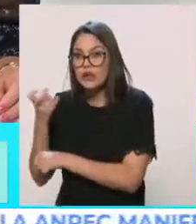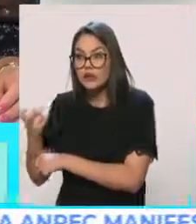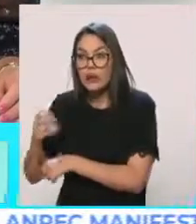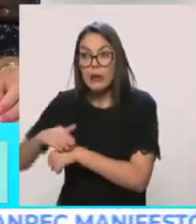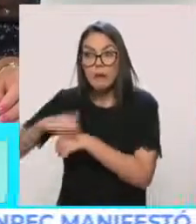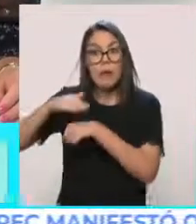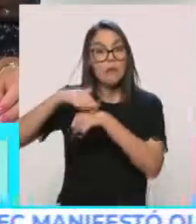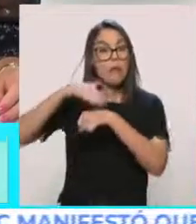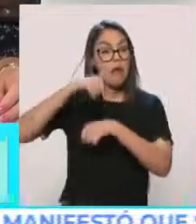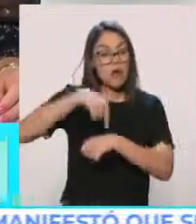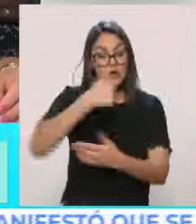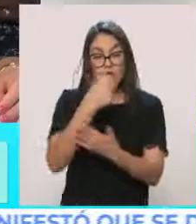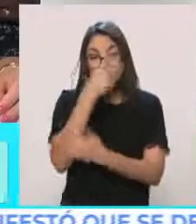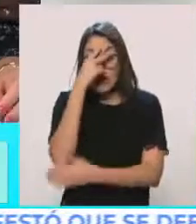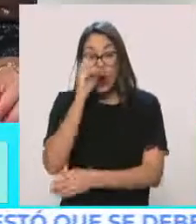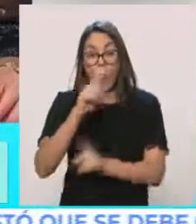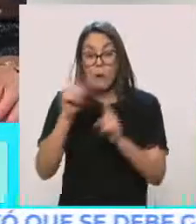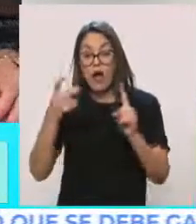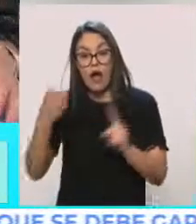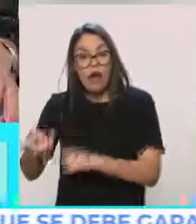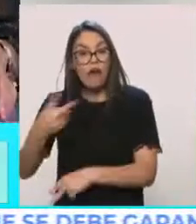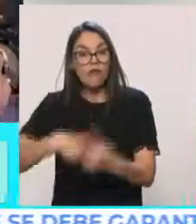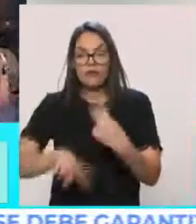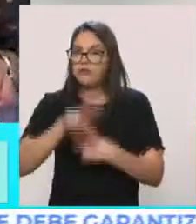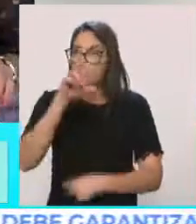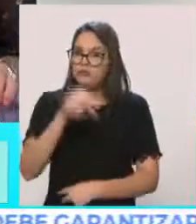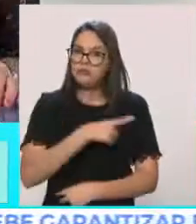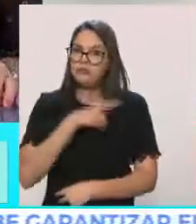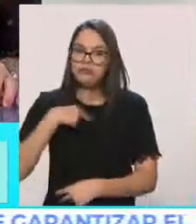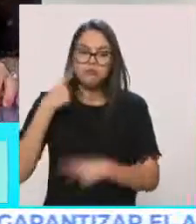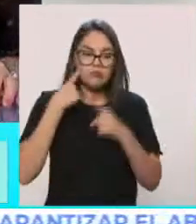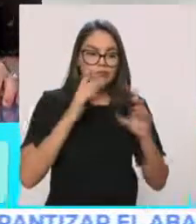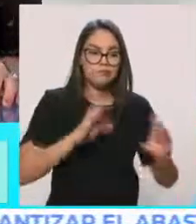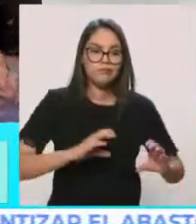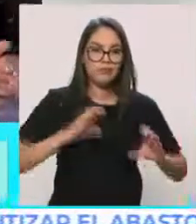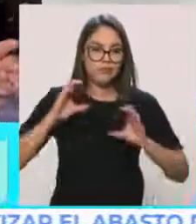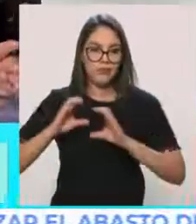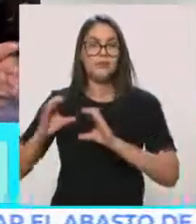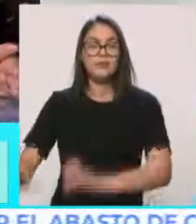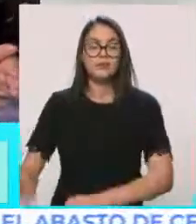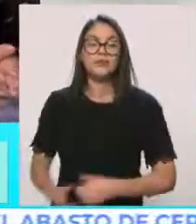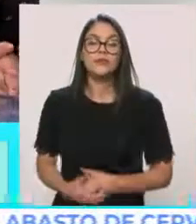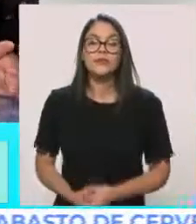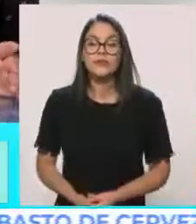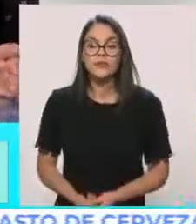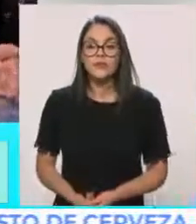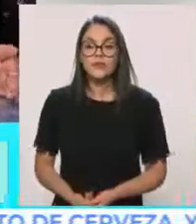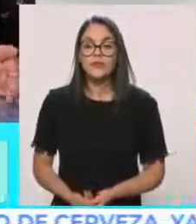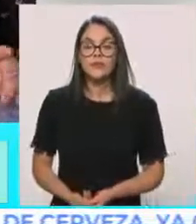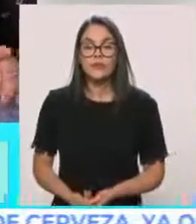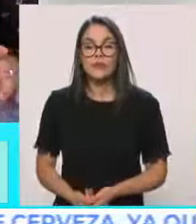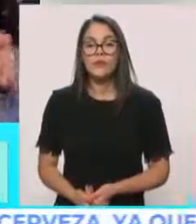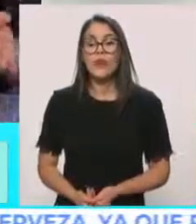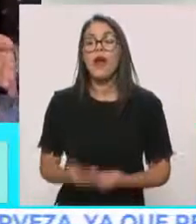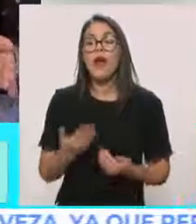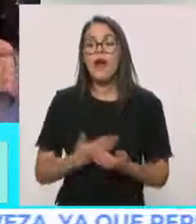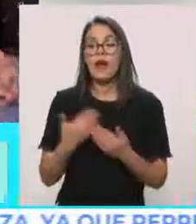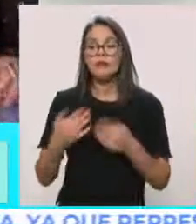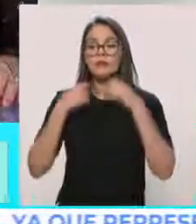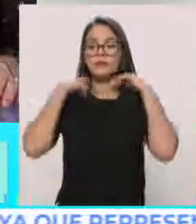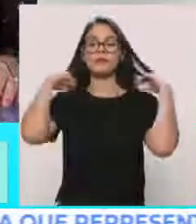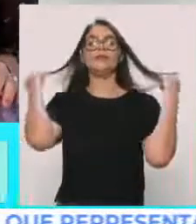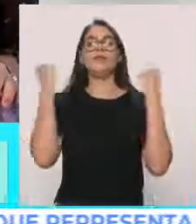en México, en la Ciudad de México, ni en todo el país. Por último, Salvador, ¿están garantizados la protección de los derechos, de los